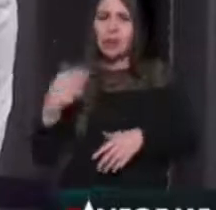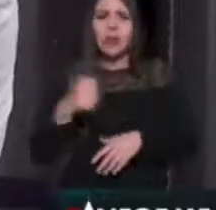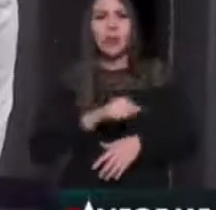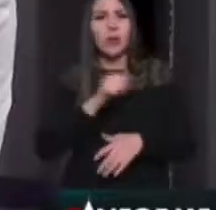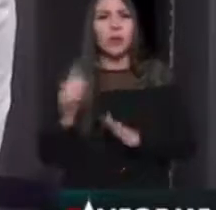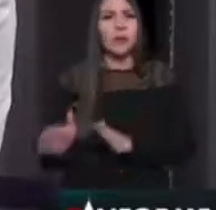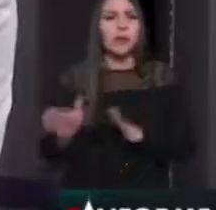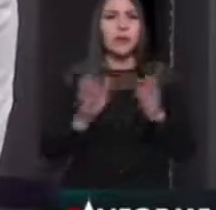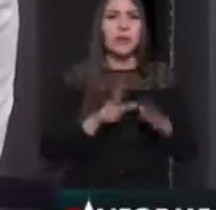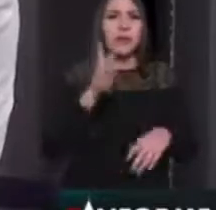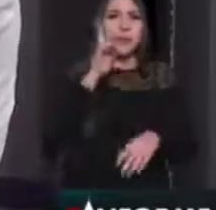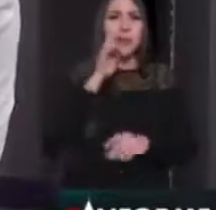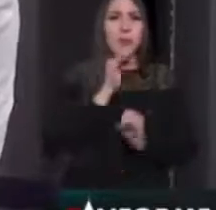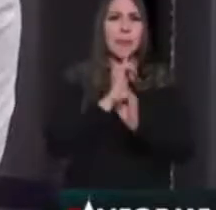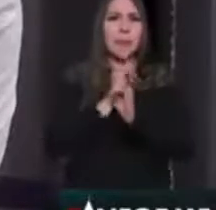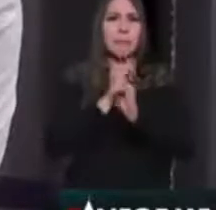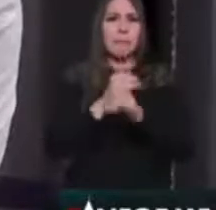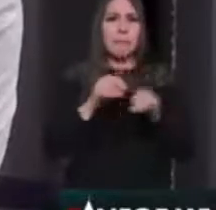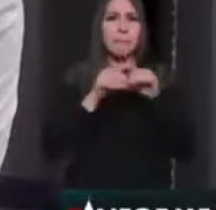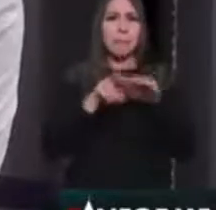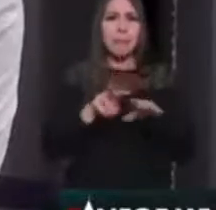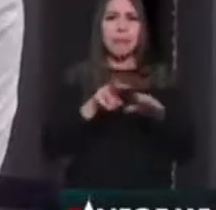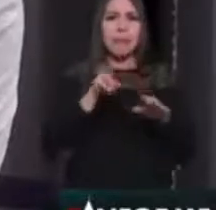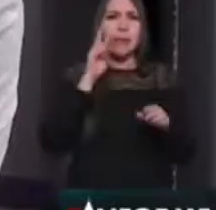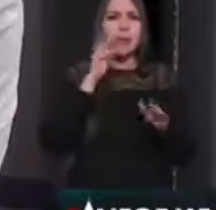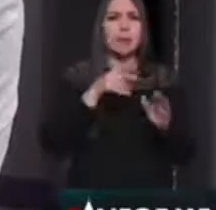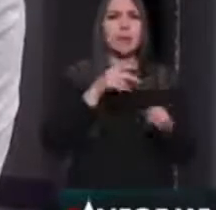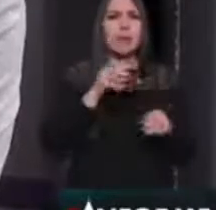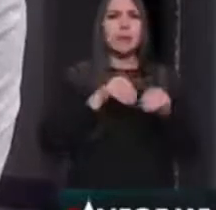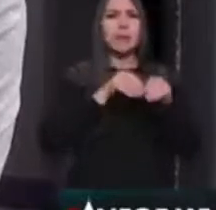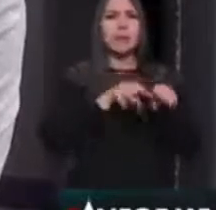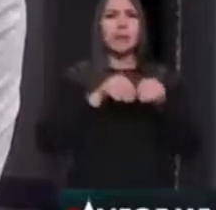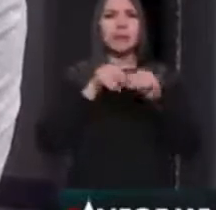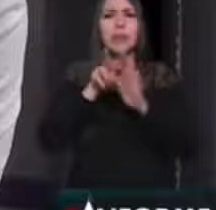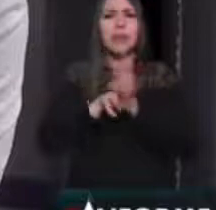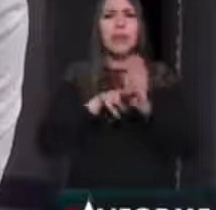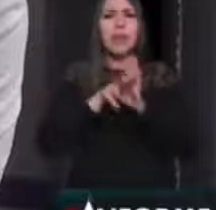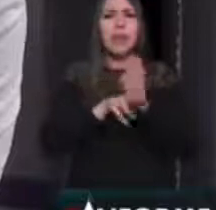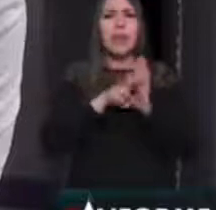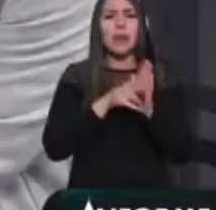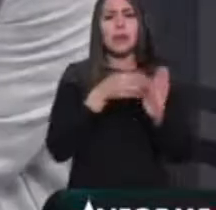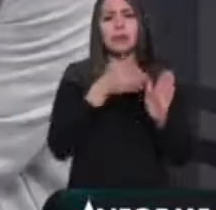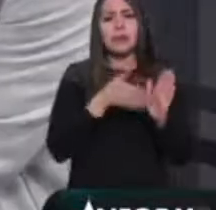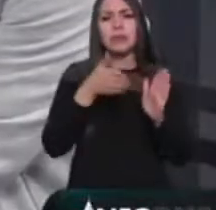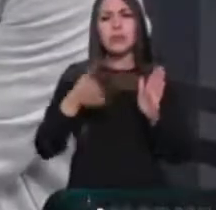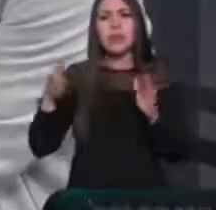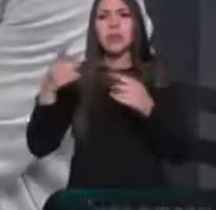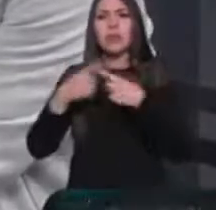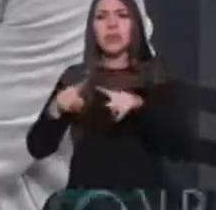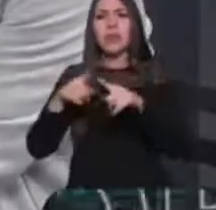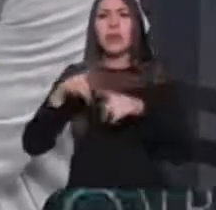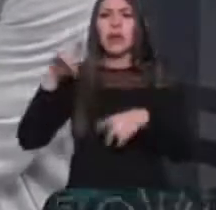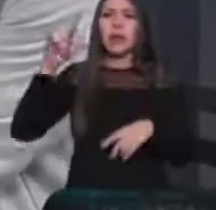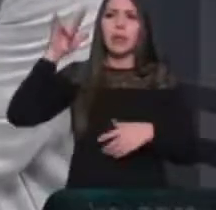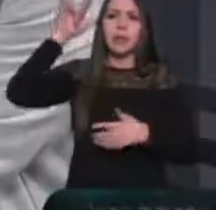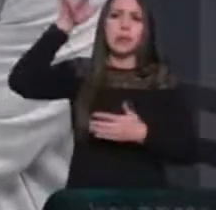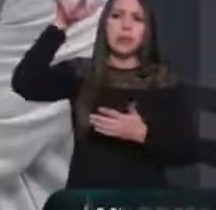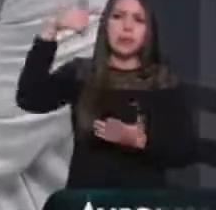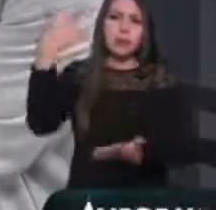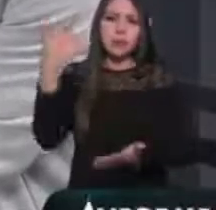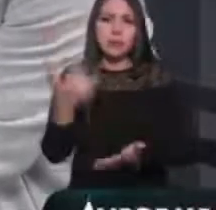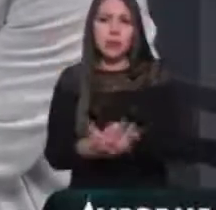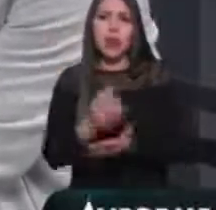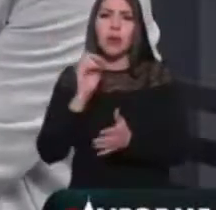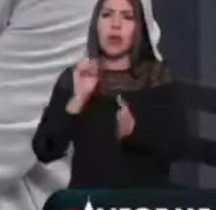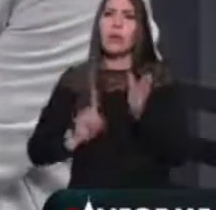es secuencias muy reales de videos sobre aviones que caen o sobre cohetes,